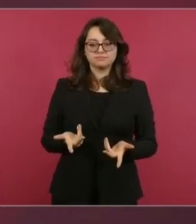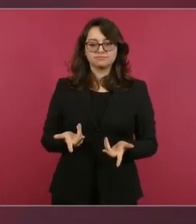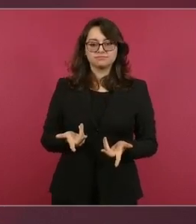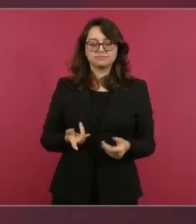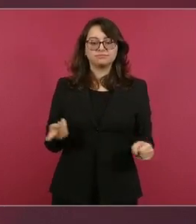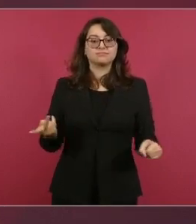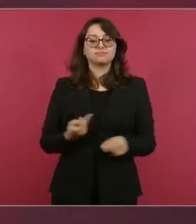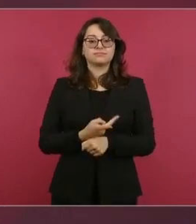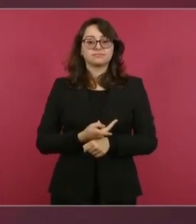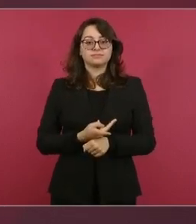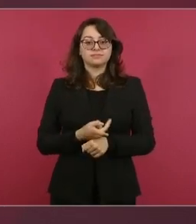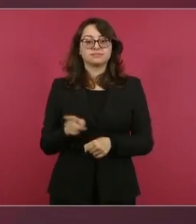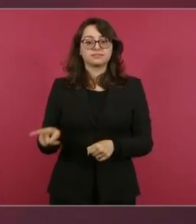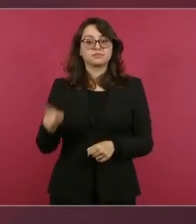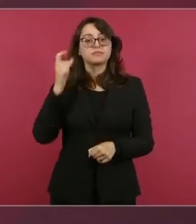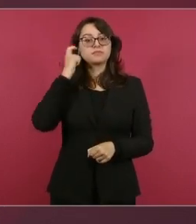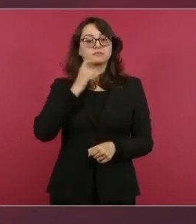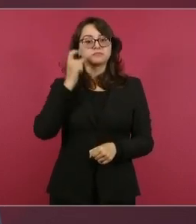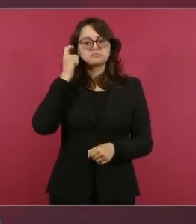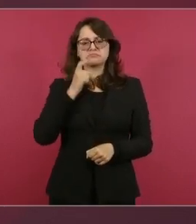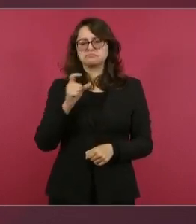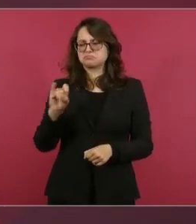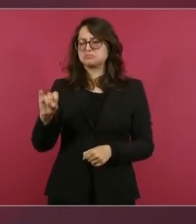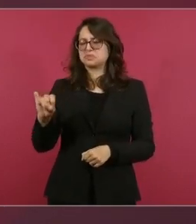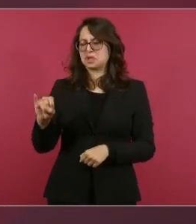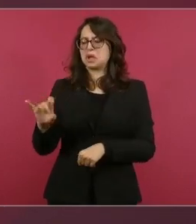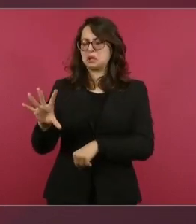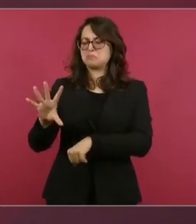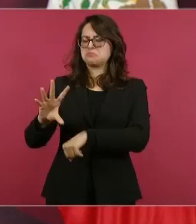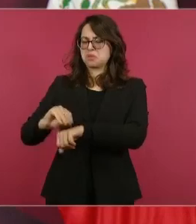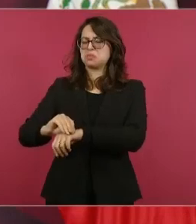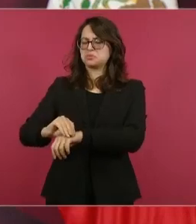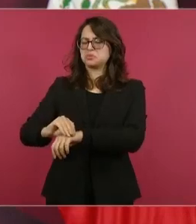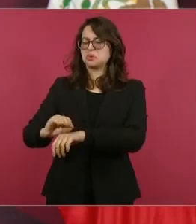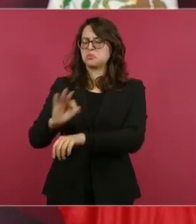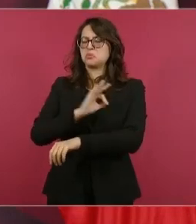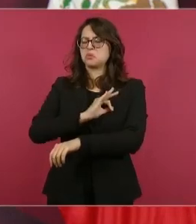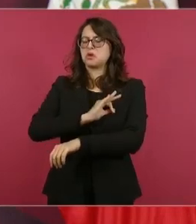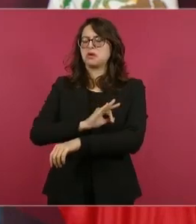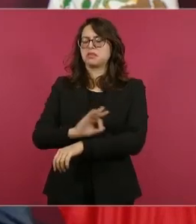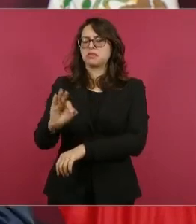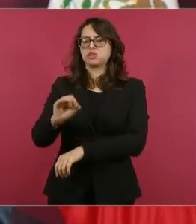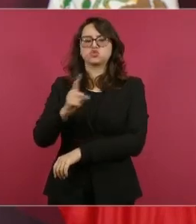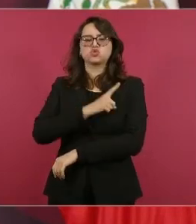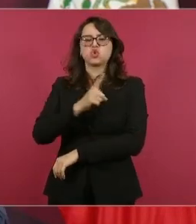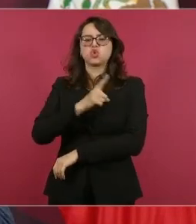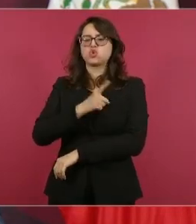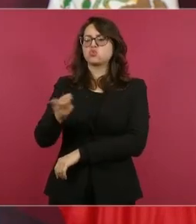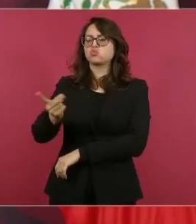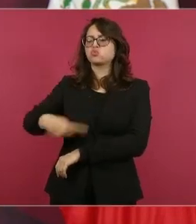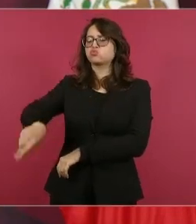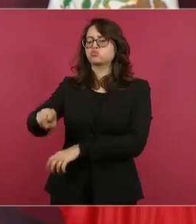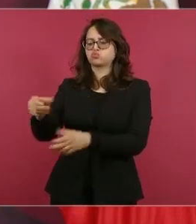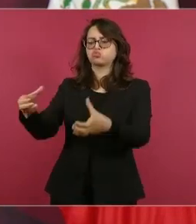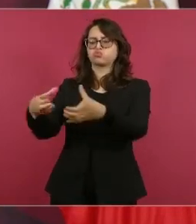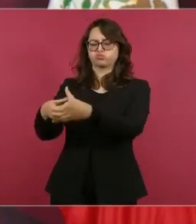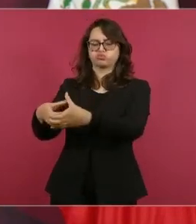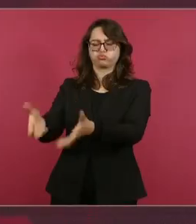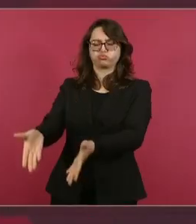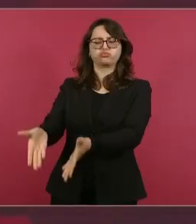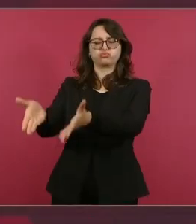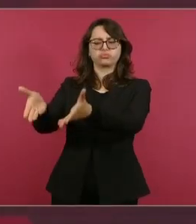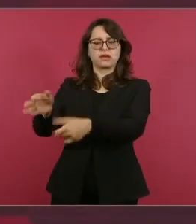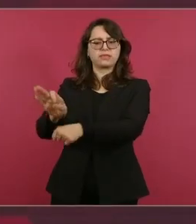por ley lo de las autodefensas, antes de lo de Michoacán. Lo que pasa es que proliferó y